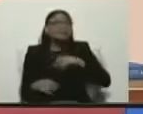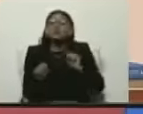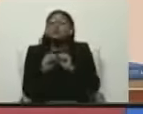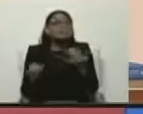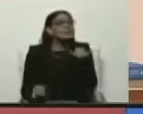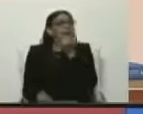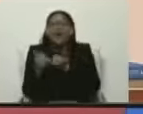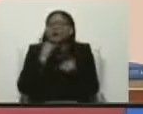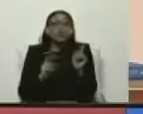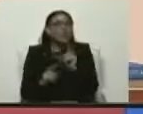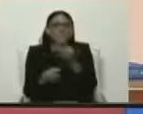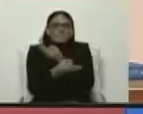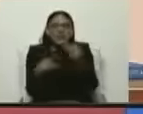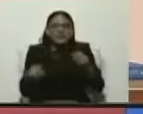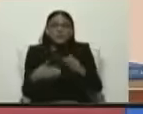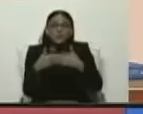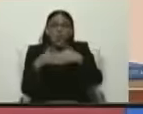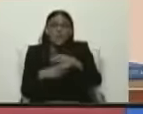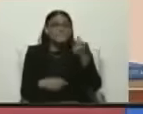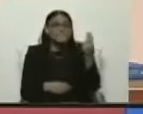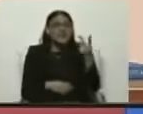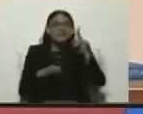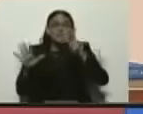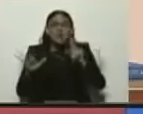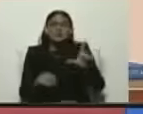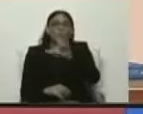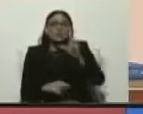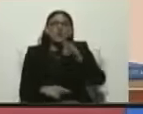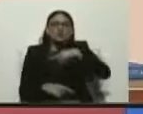28 de julio con la tarea hecha.